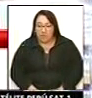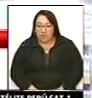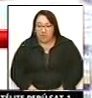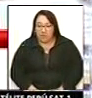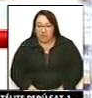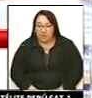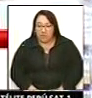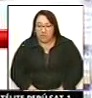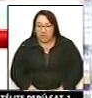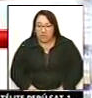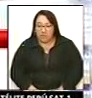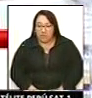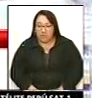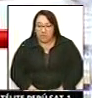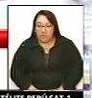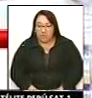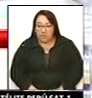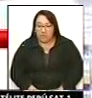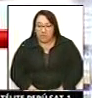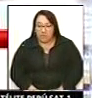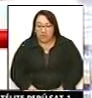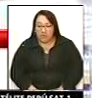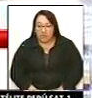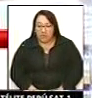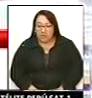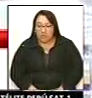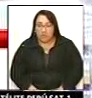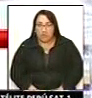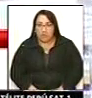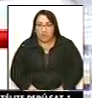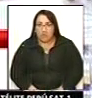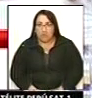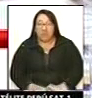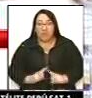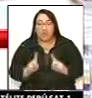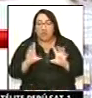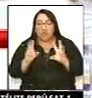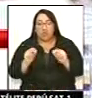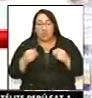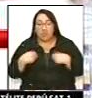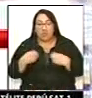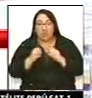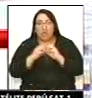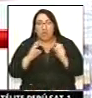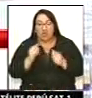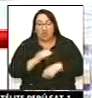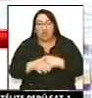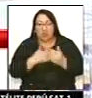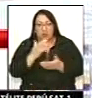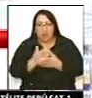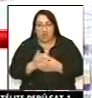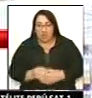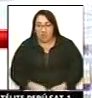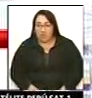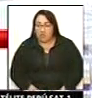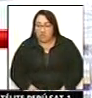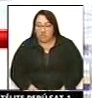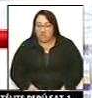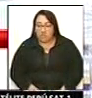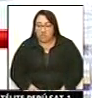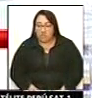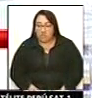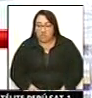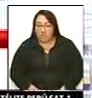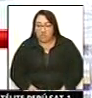se apruebe la junta, pero si no tenemos claridad respecto del problema o si no lo conocemos